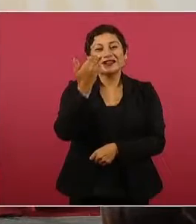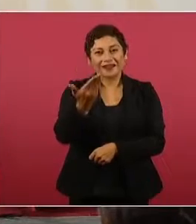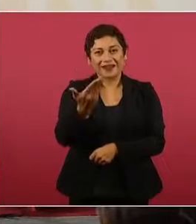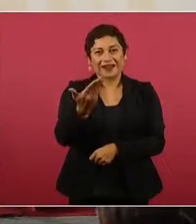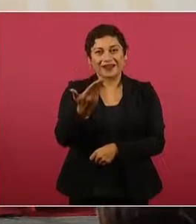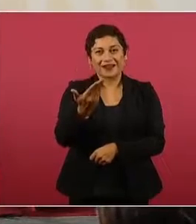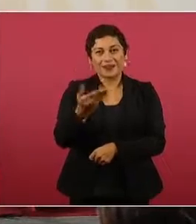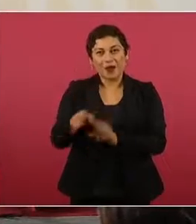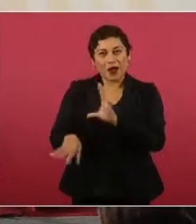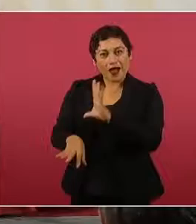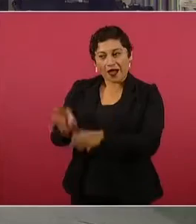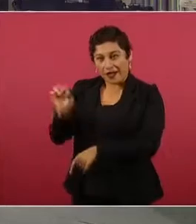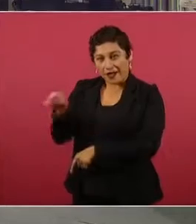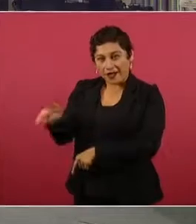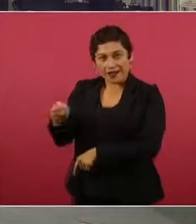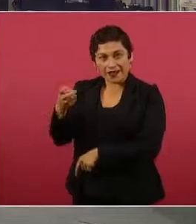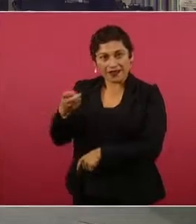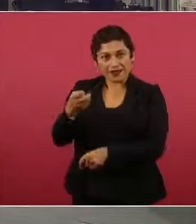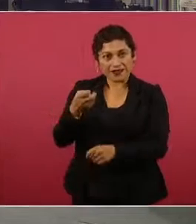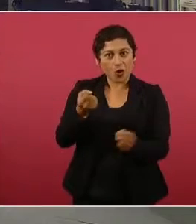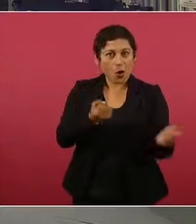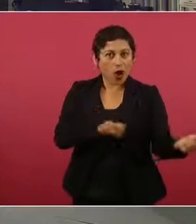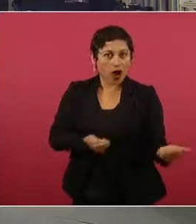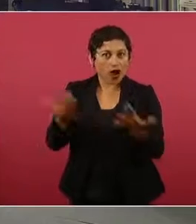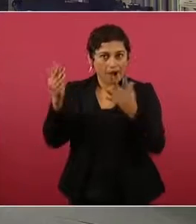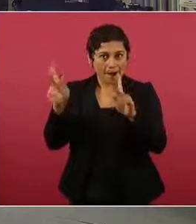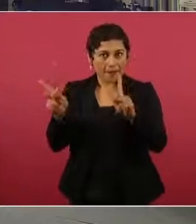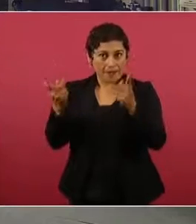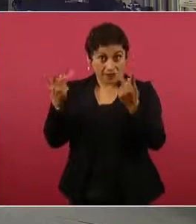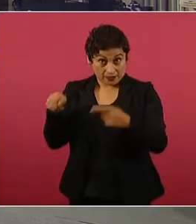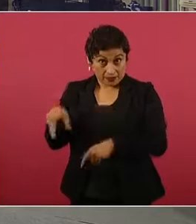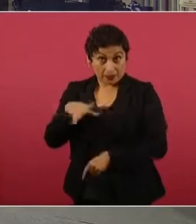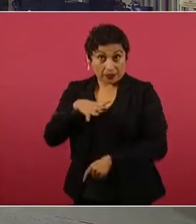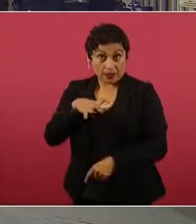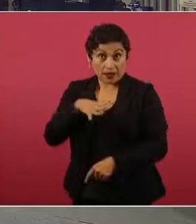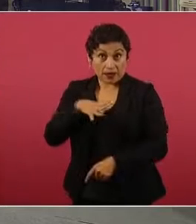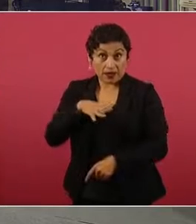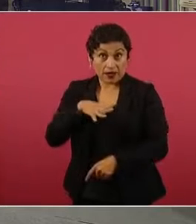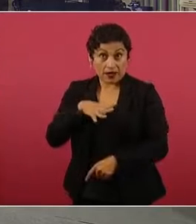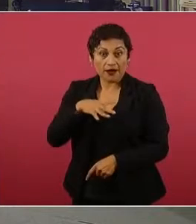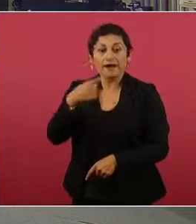de las exportaciones, ¿lo tienen? Fíjense lo que está pasando.